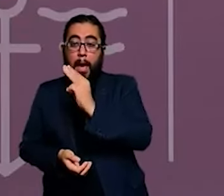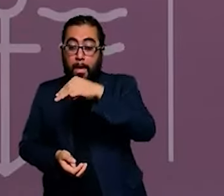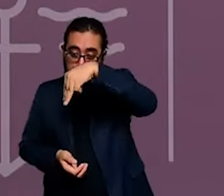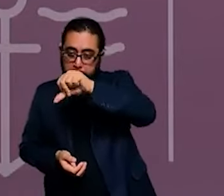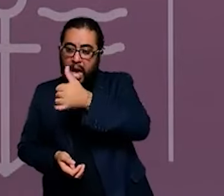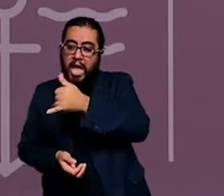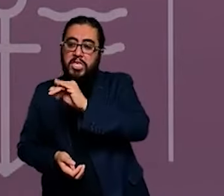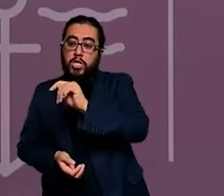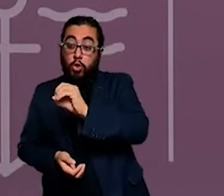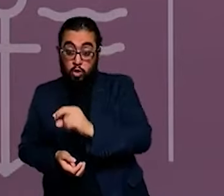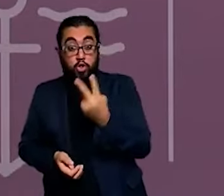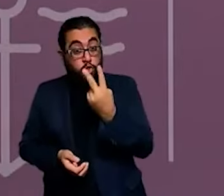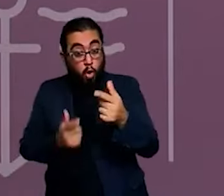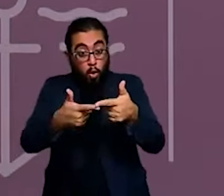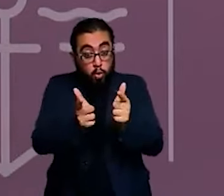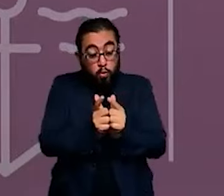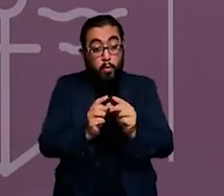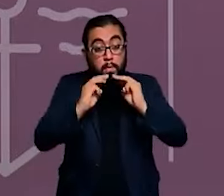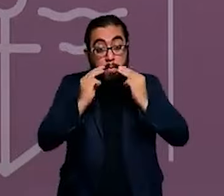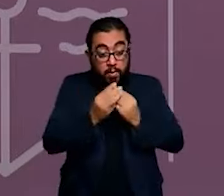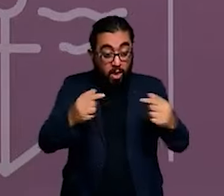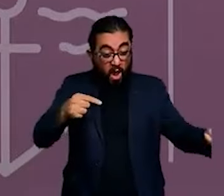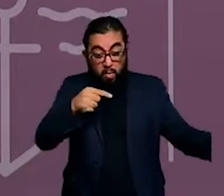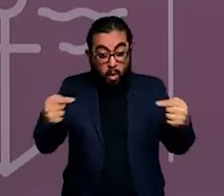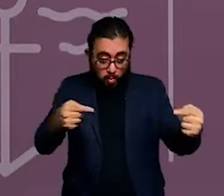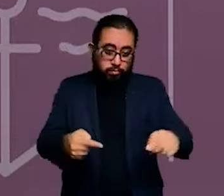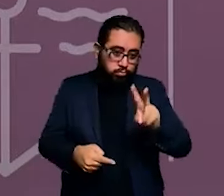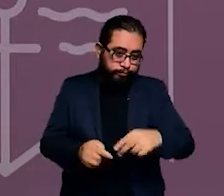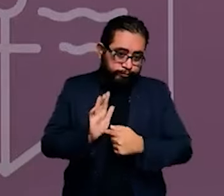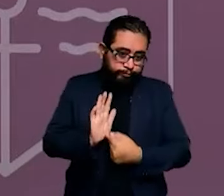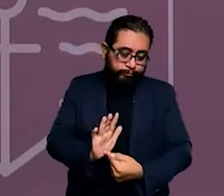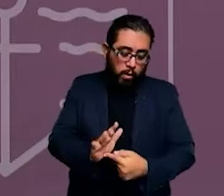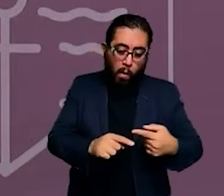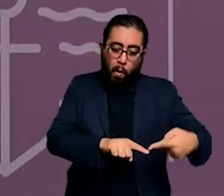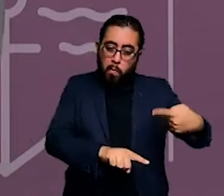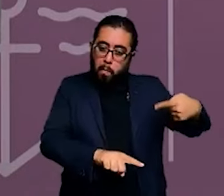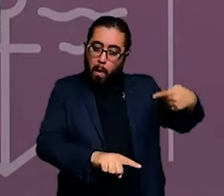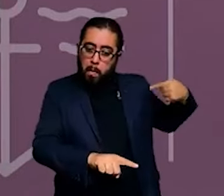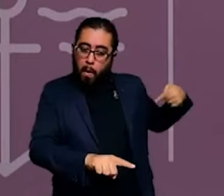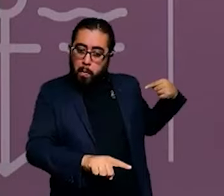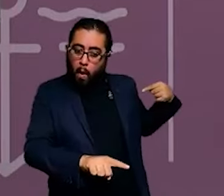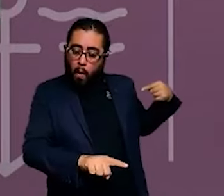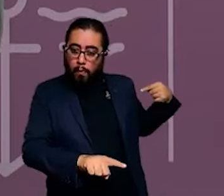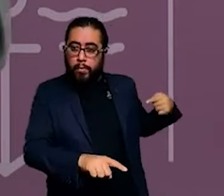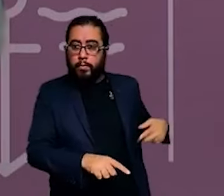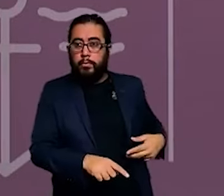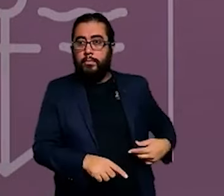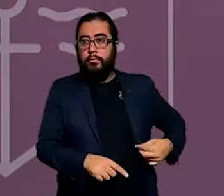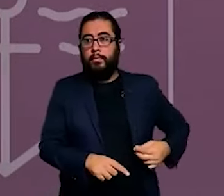dos grupos que claramente se ha demostrado en estos días que tenemos aciagos, días